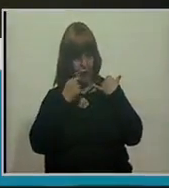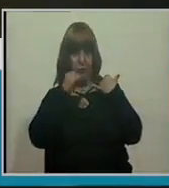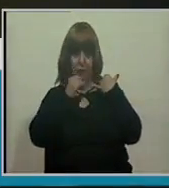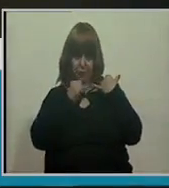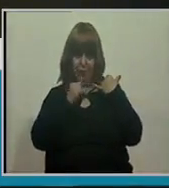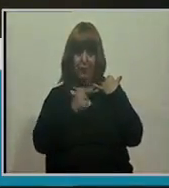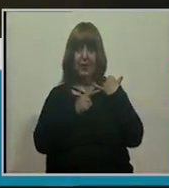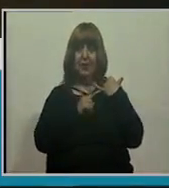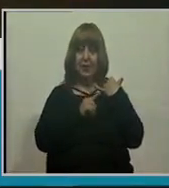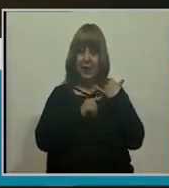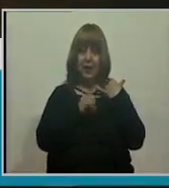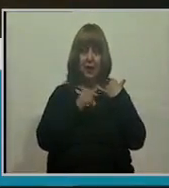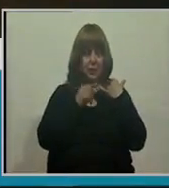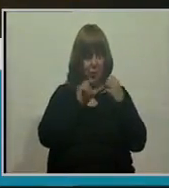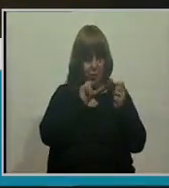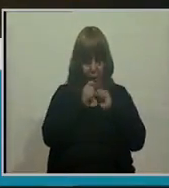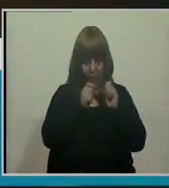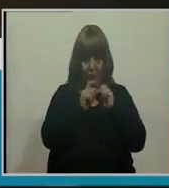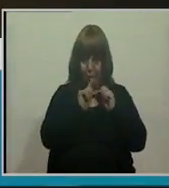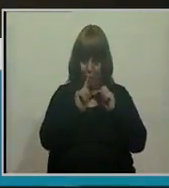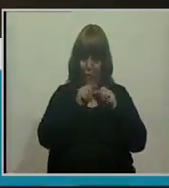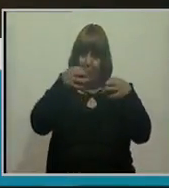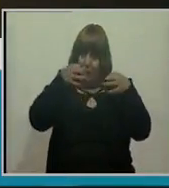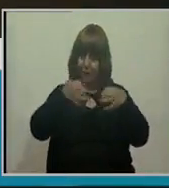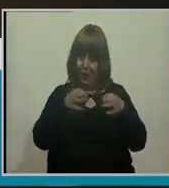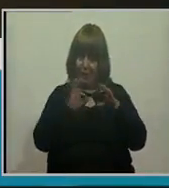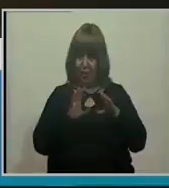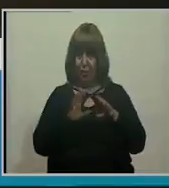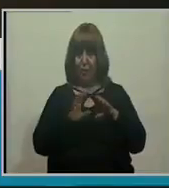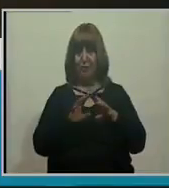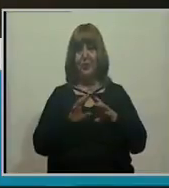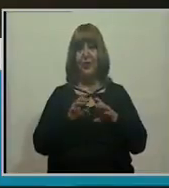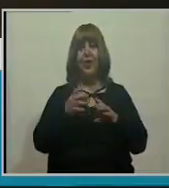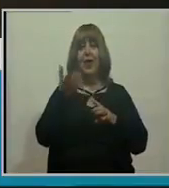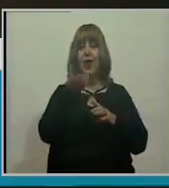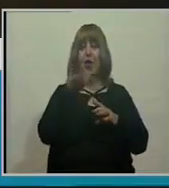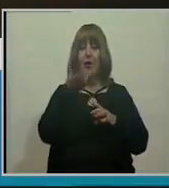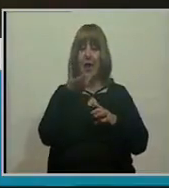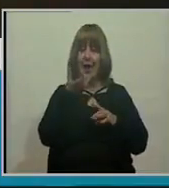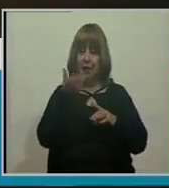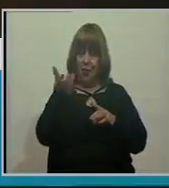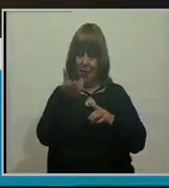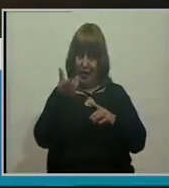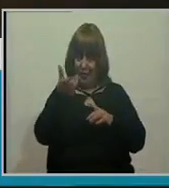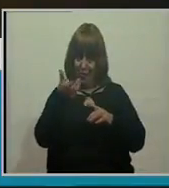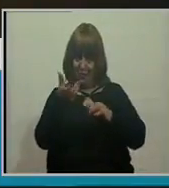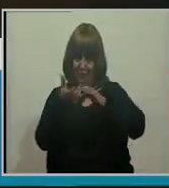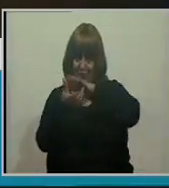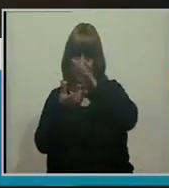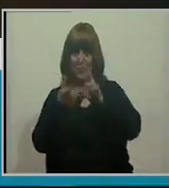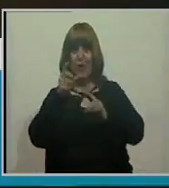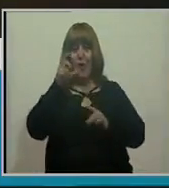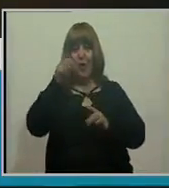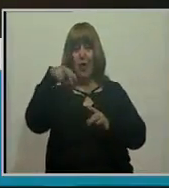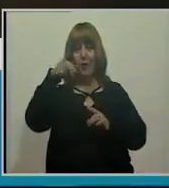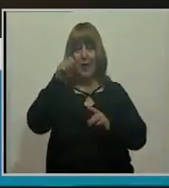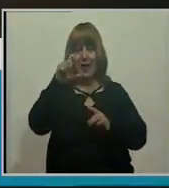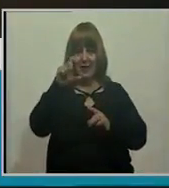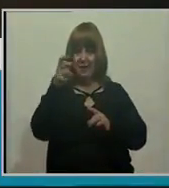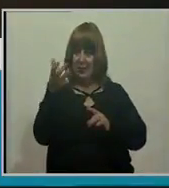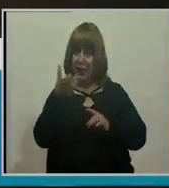media medida de jengibre y una taza de coñac. No. Y no, porque va a salir cualquier cosa menos un enfermo de tránsito.